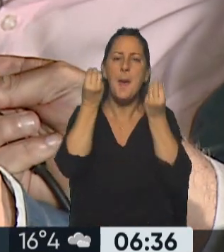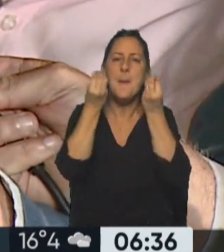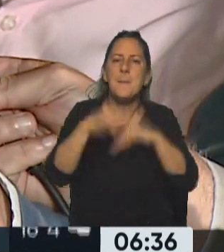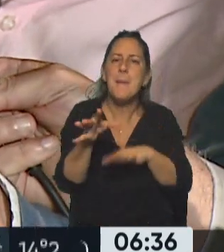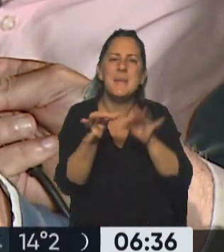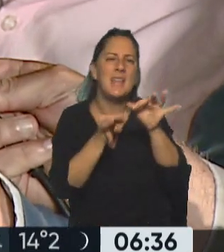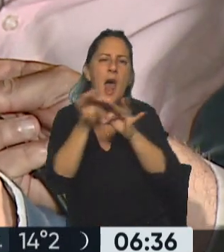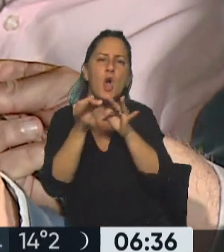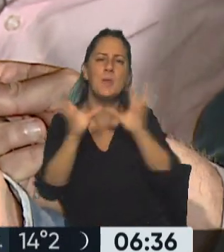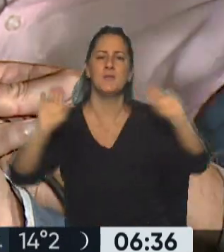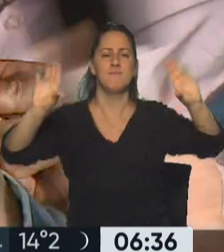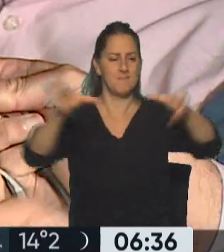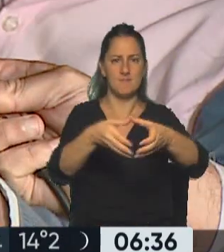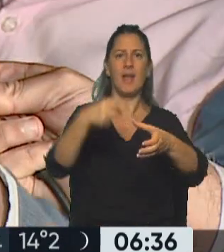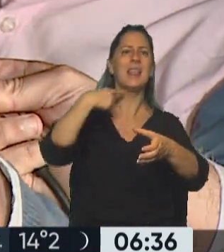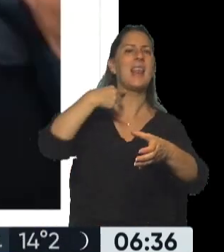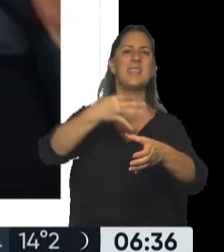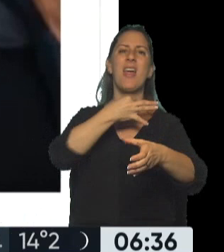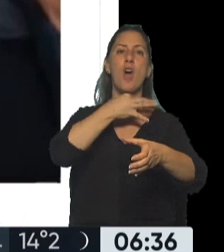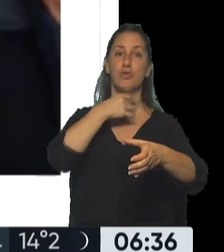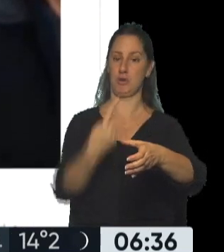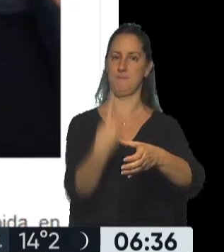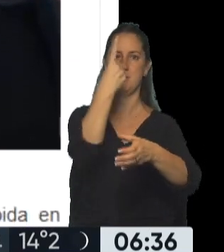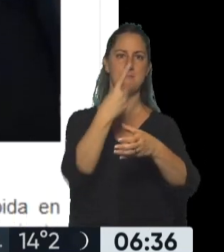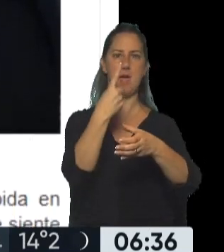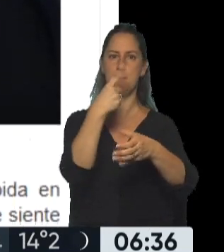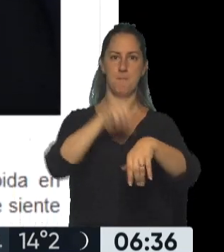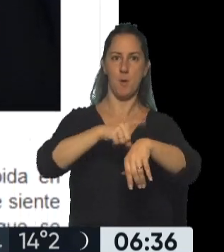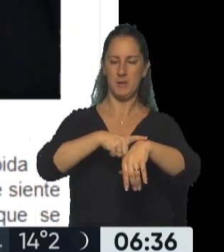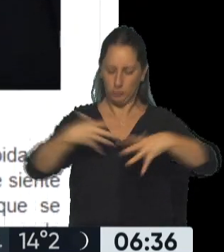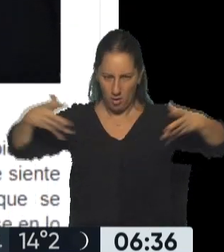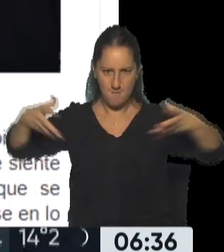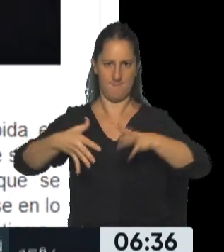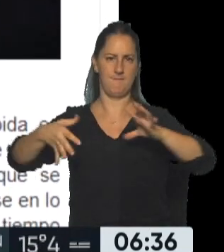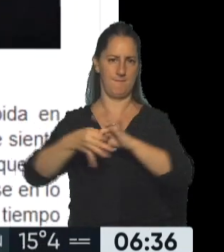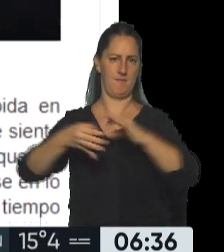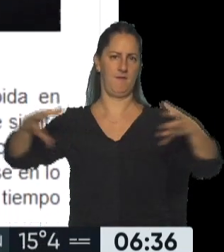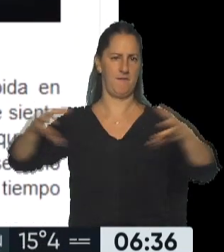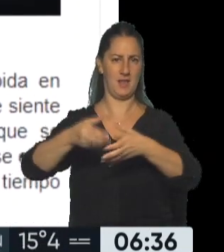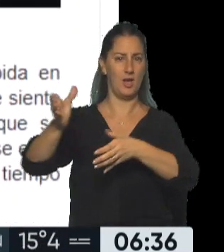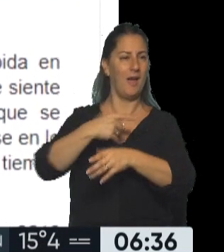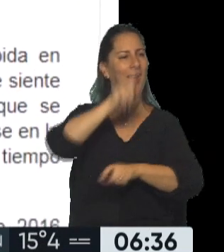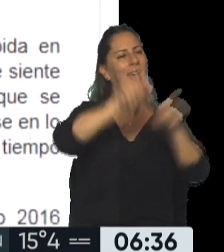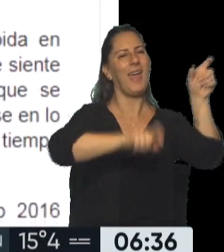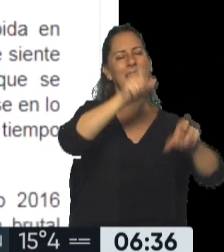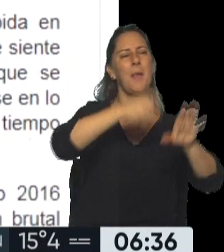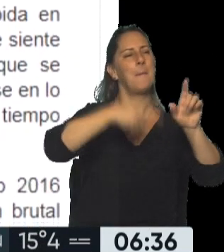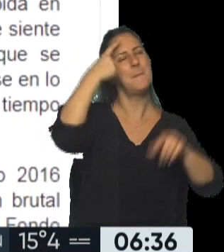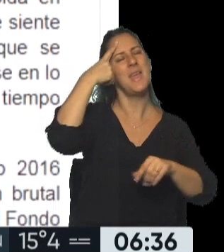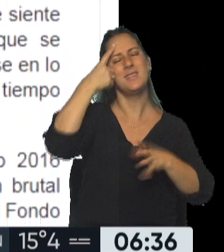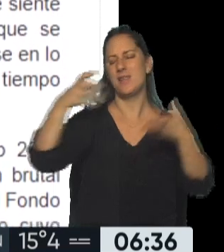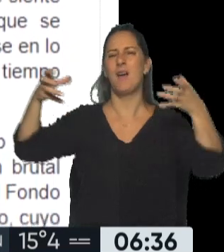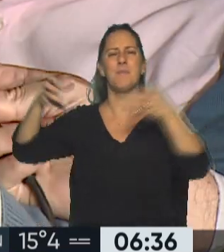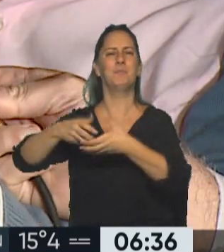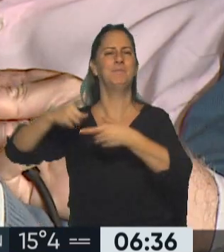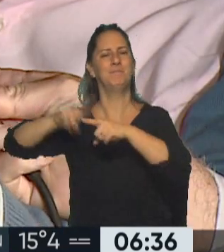el equipo del 13 de agosto, que es el primer partido que tenemos que jugar como frente de todos. Muchos daban al peronismo y a nuestro frente político